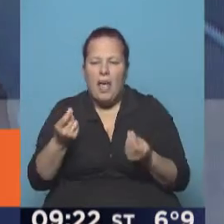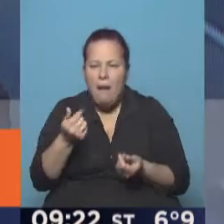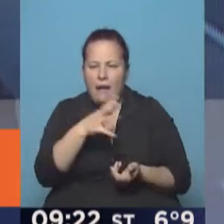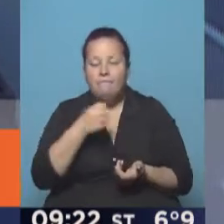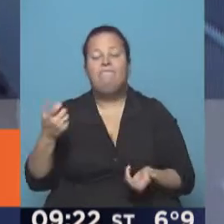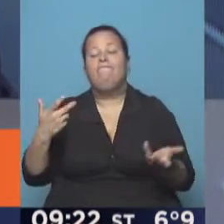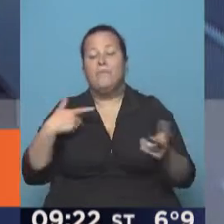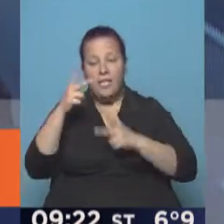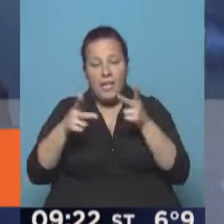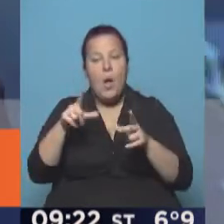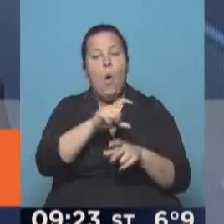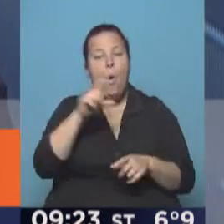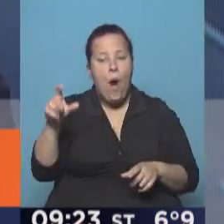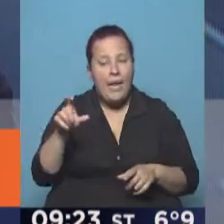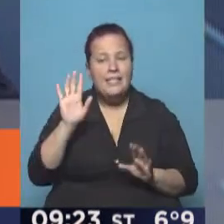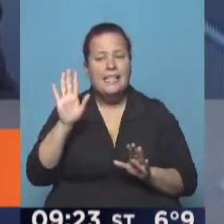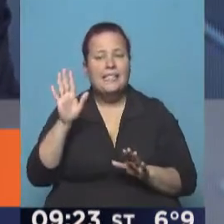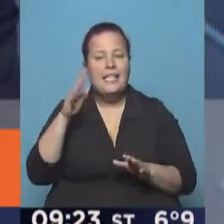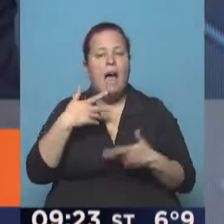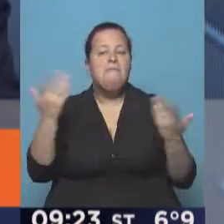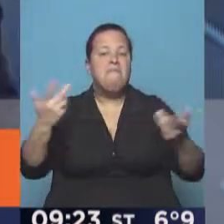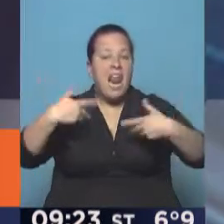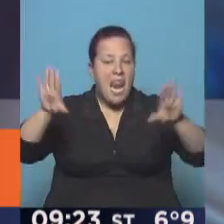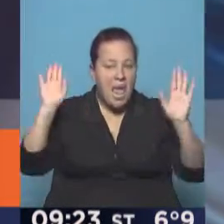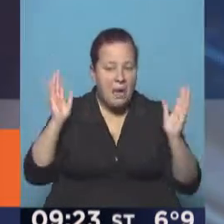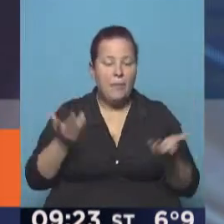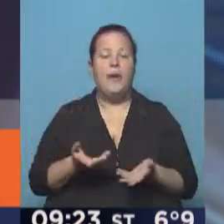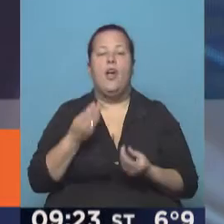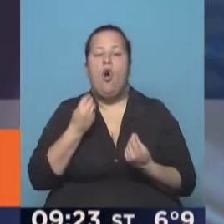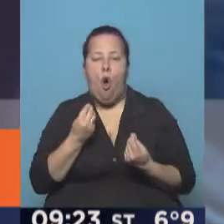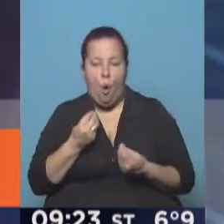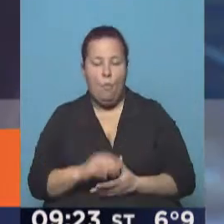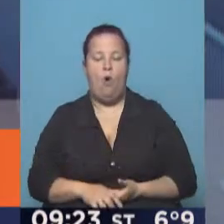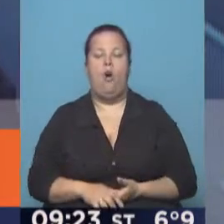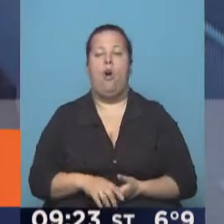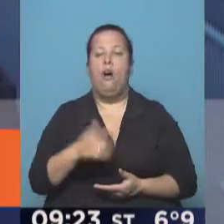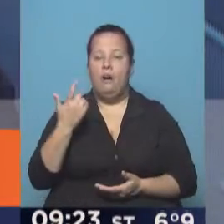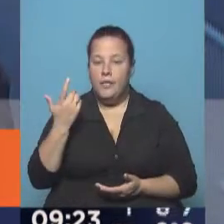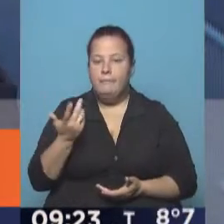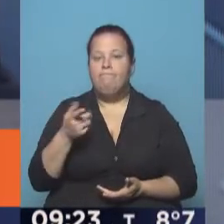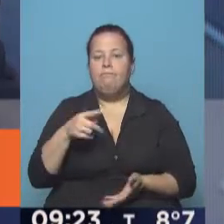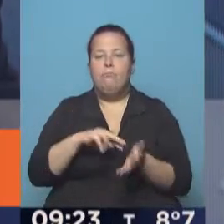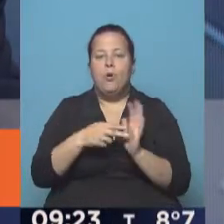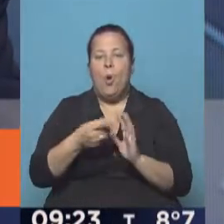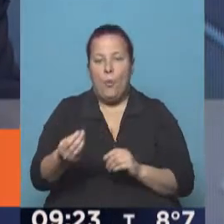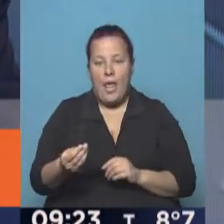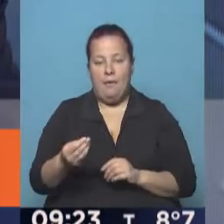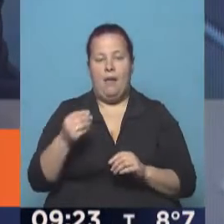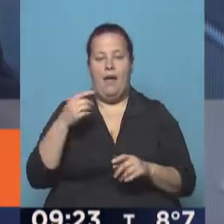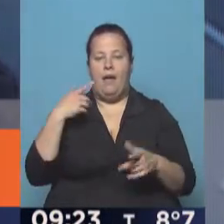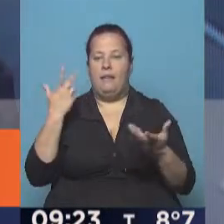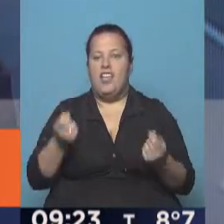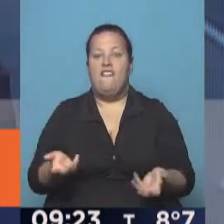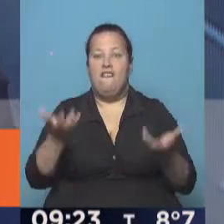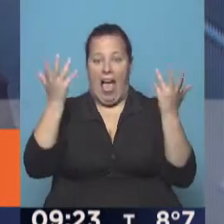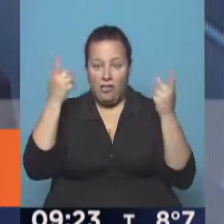Como decíamos nosotros, es una cuenta que estaba a la intemperie. Claro. ¿En qué sentido? En que sufría los embates de una